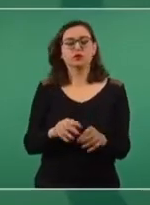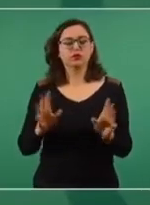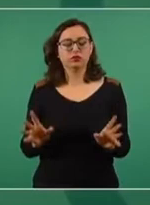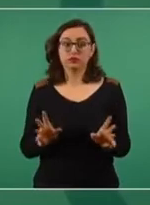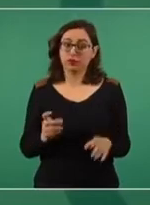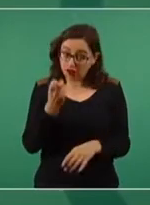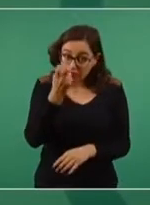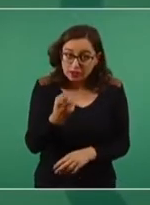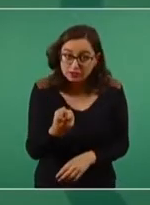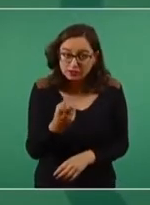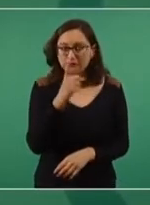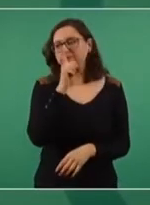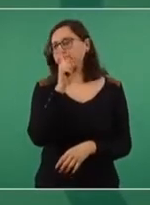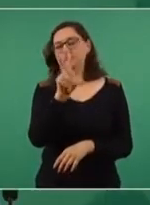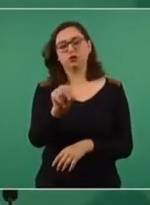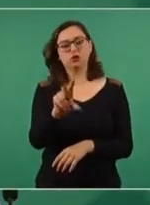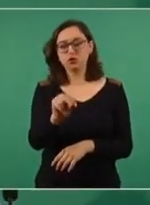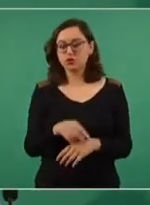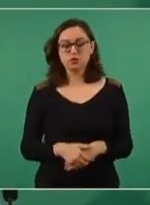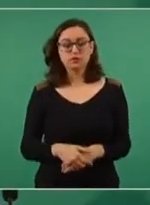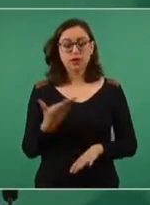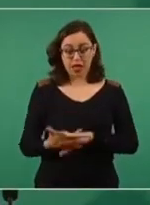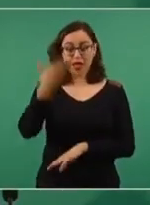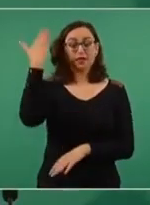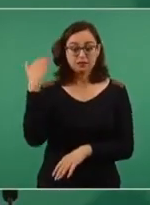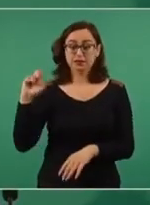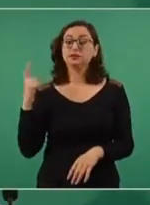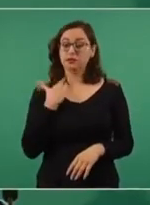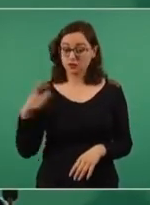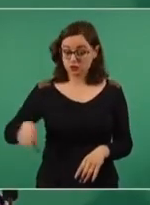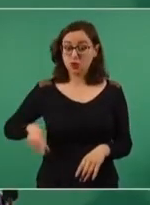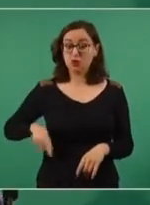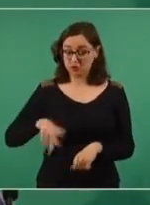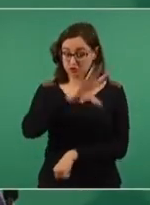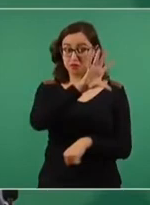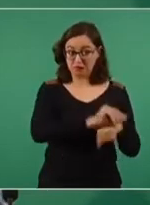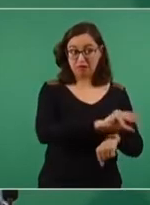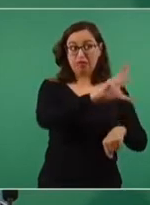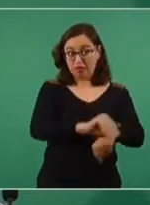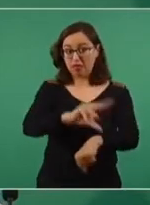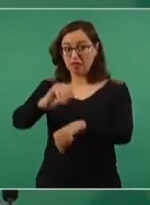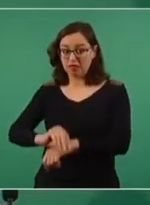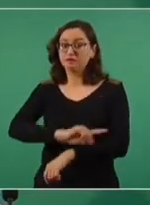Eso no, eso fue un grave error que causó muchas vidas.